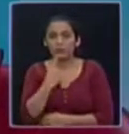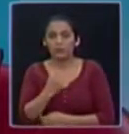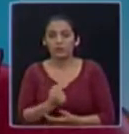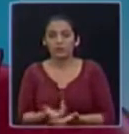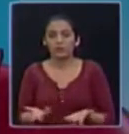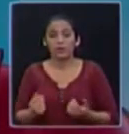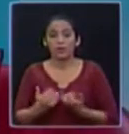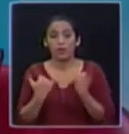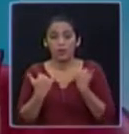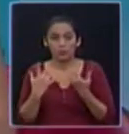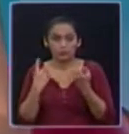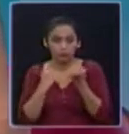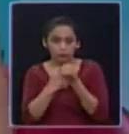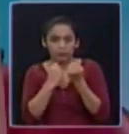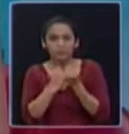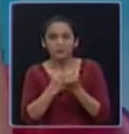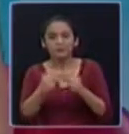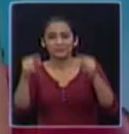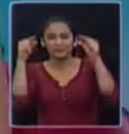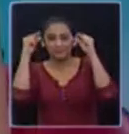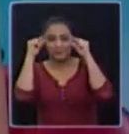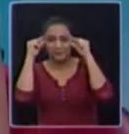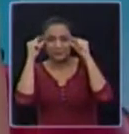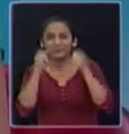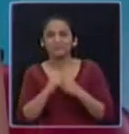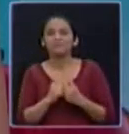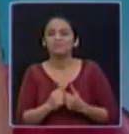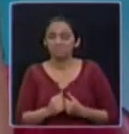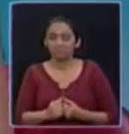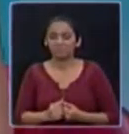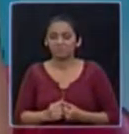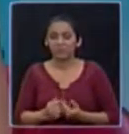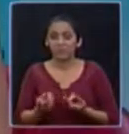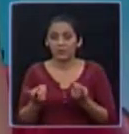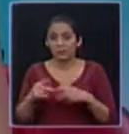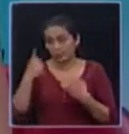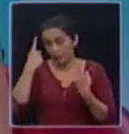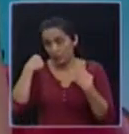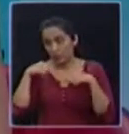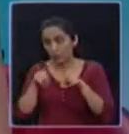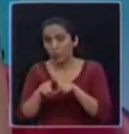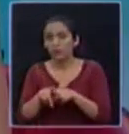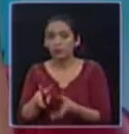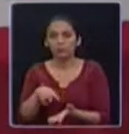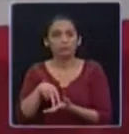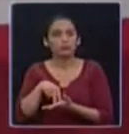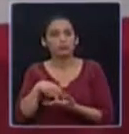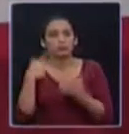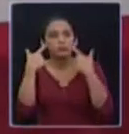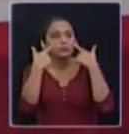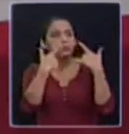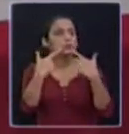vuelta electoral del 2 de abril. Además, se organizarán para vigilar el balotaje.